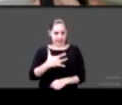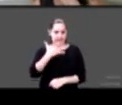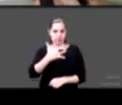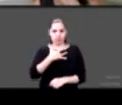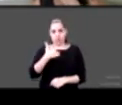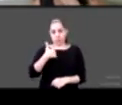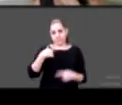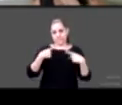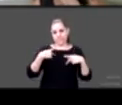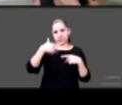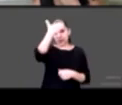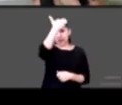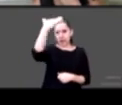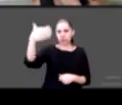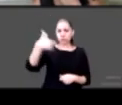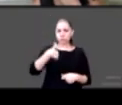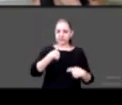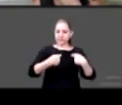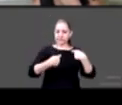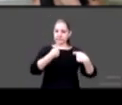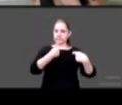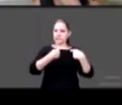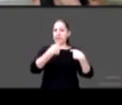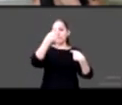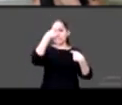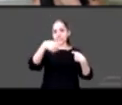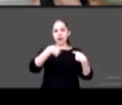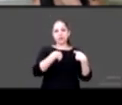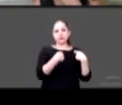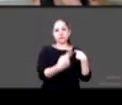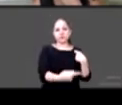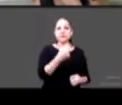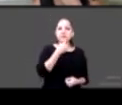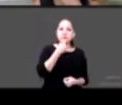poder apoyar a los niños y las niñas. Adelante con el video, por favor.